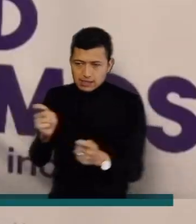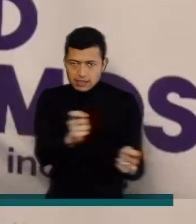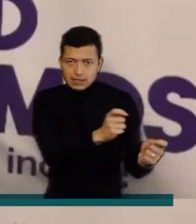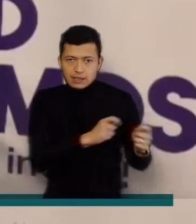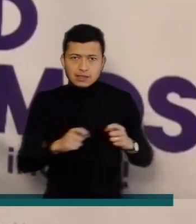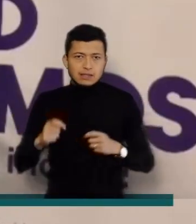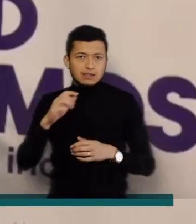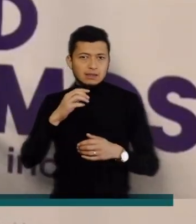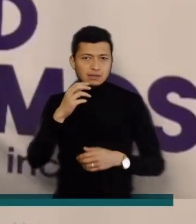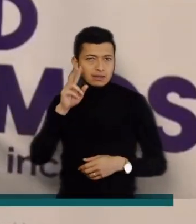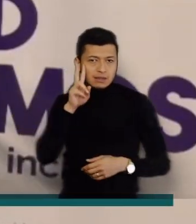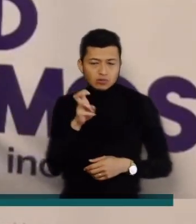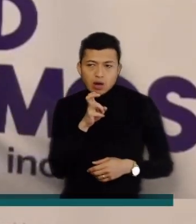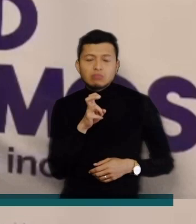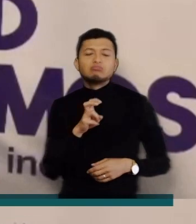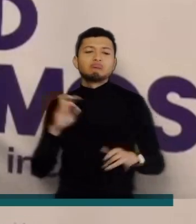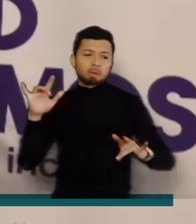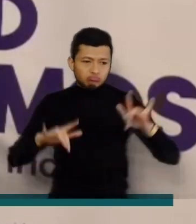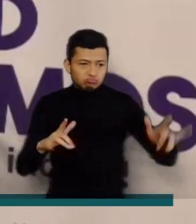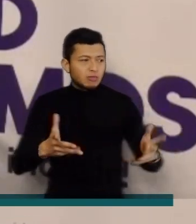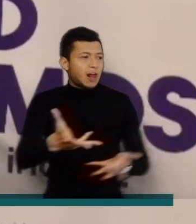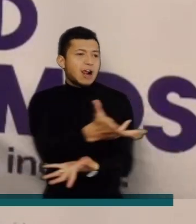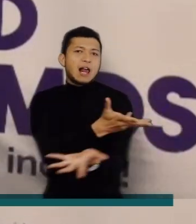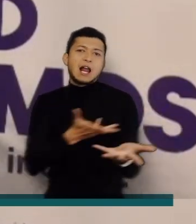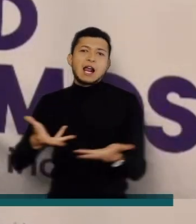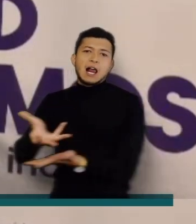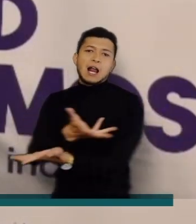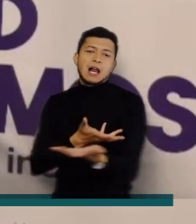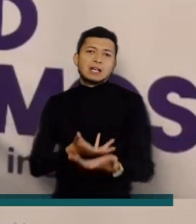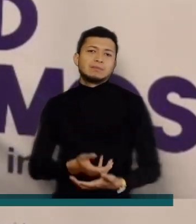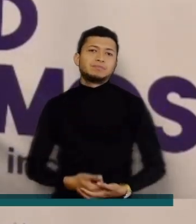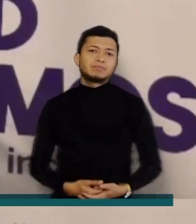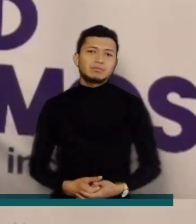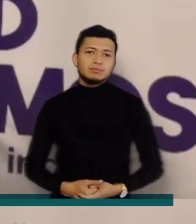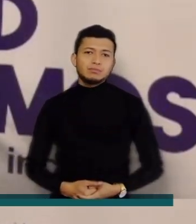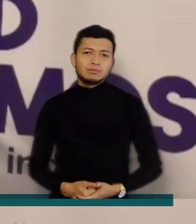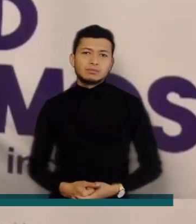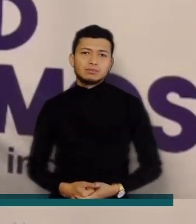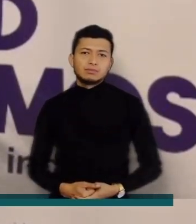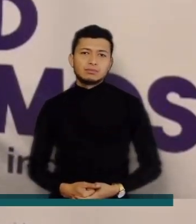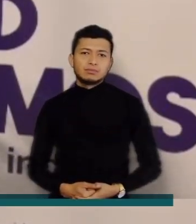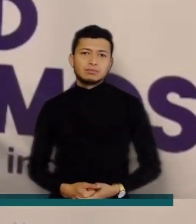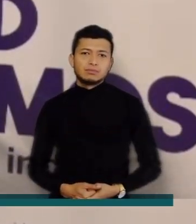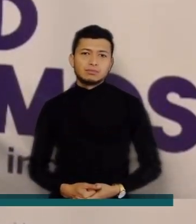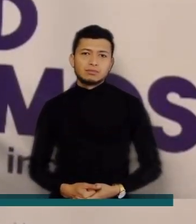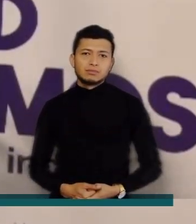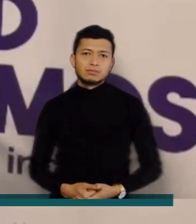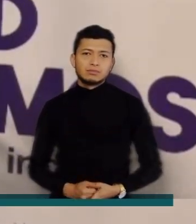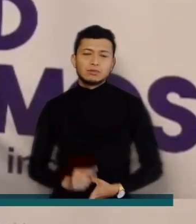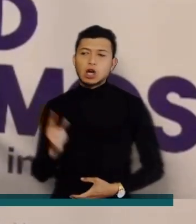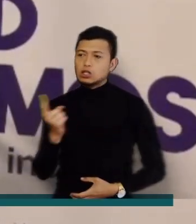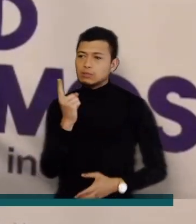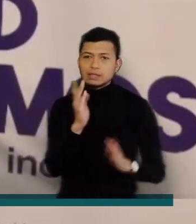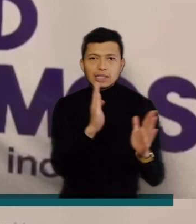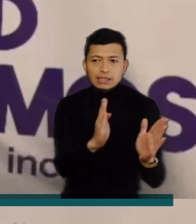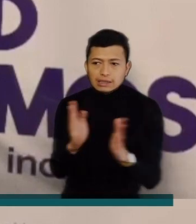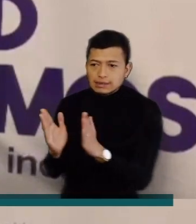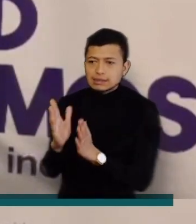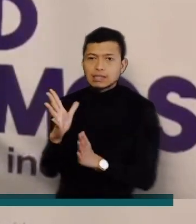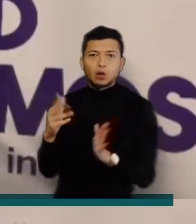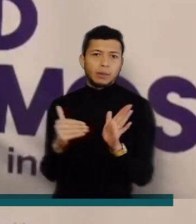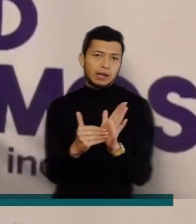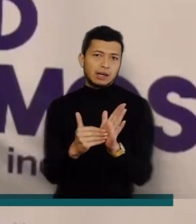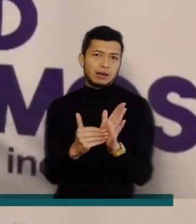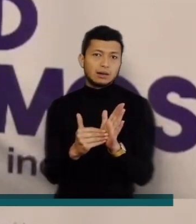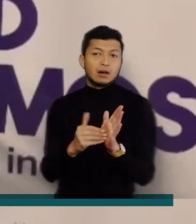pero solamente hay una atención de 5000 por lo tanto un número de 10.000 personas que viven con VIH